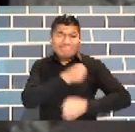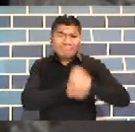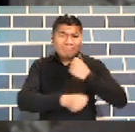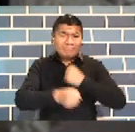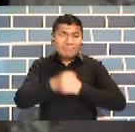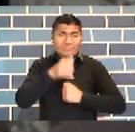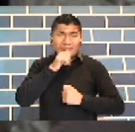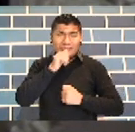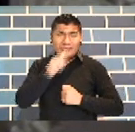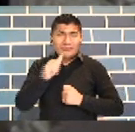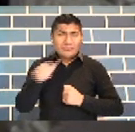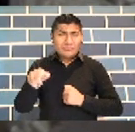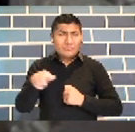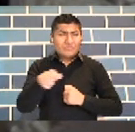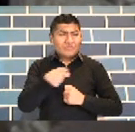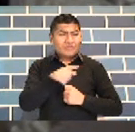gimen.